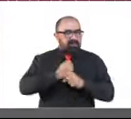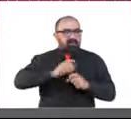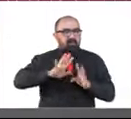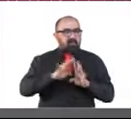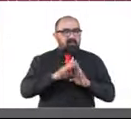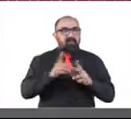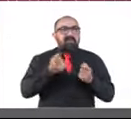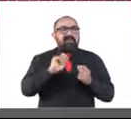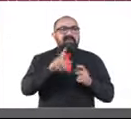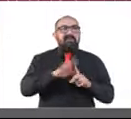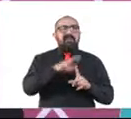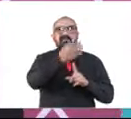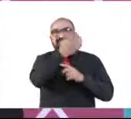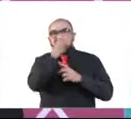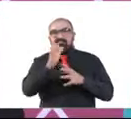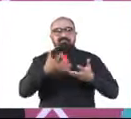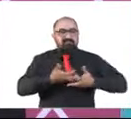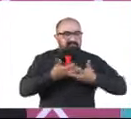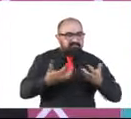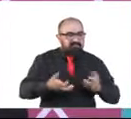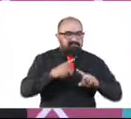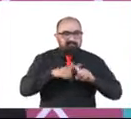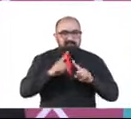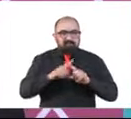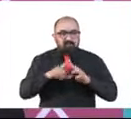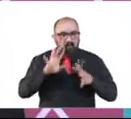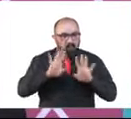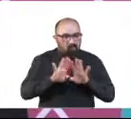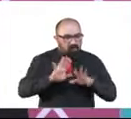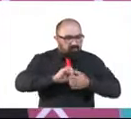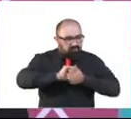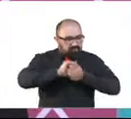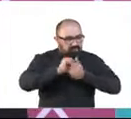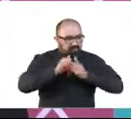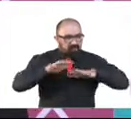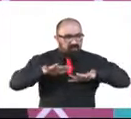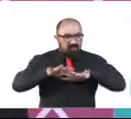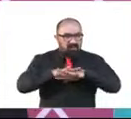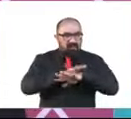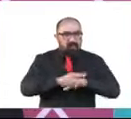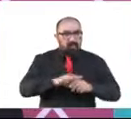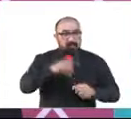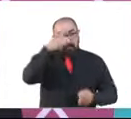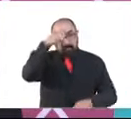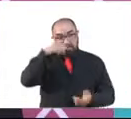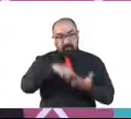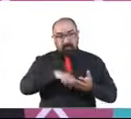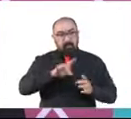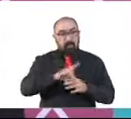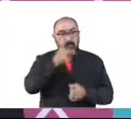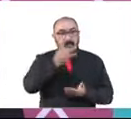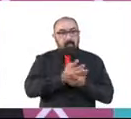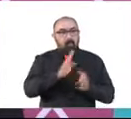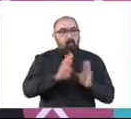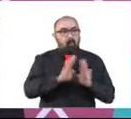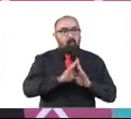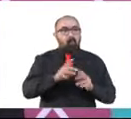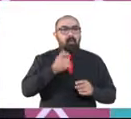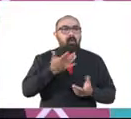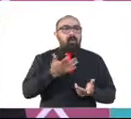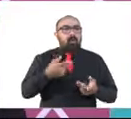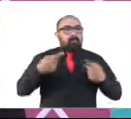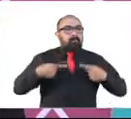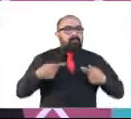condiciones climatológicas y en consecuencia pues no solamente algunas partes de nuestro accionar como sociedad están